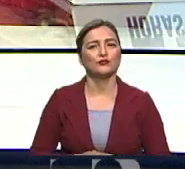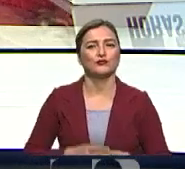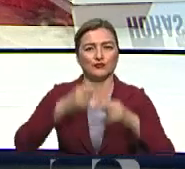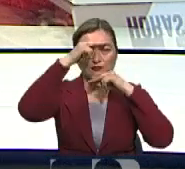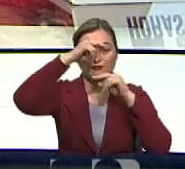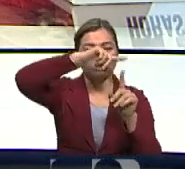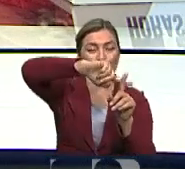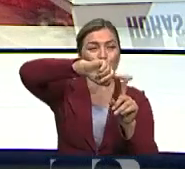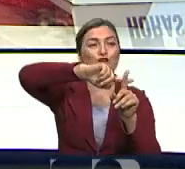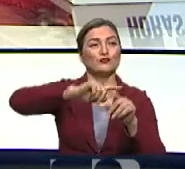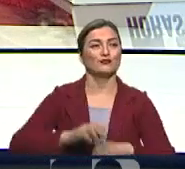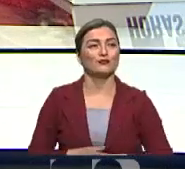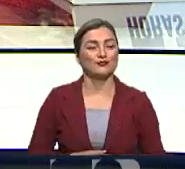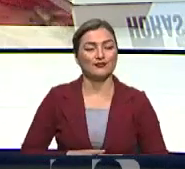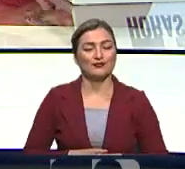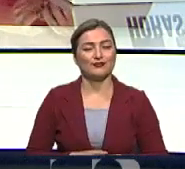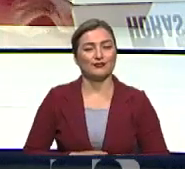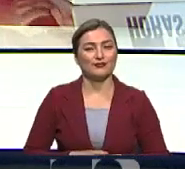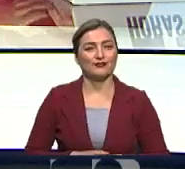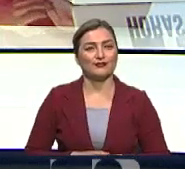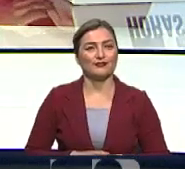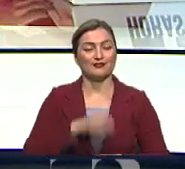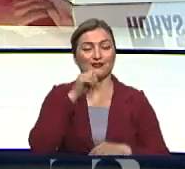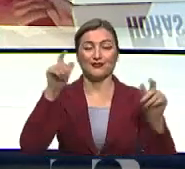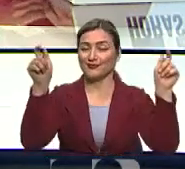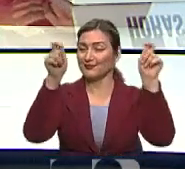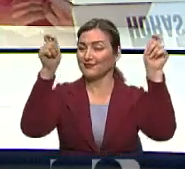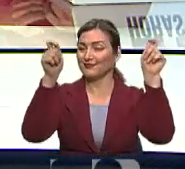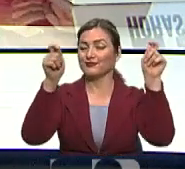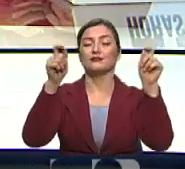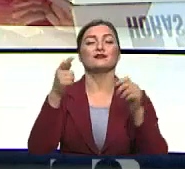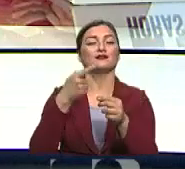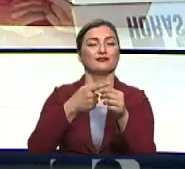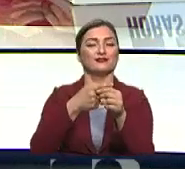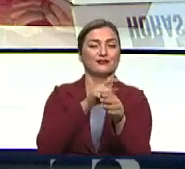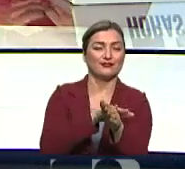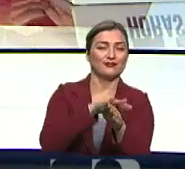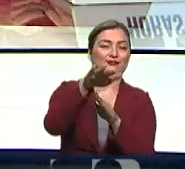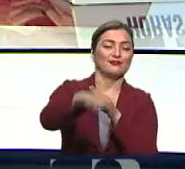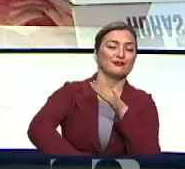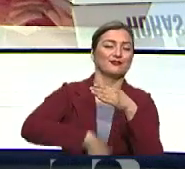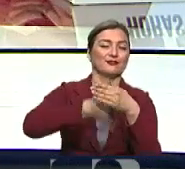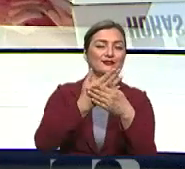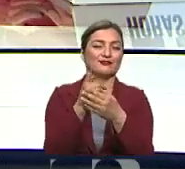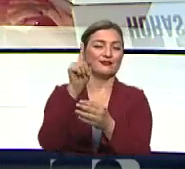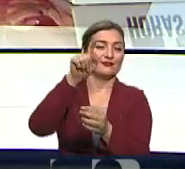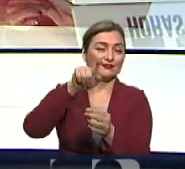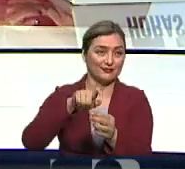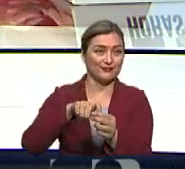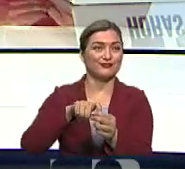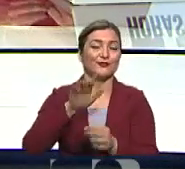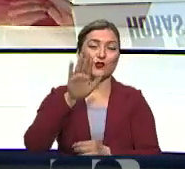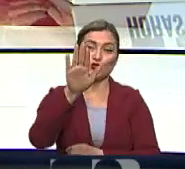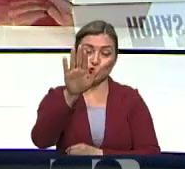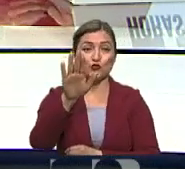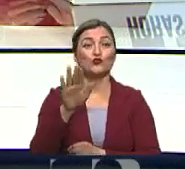buena noticia a propósito de que ya mismo se aproximan las fiestas de Quito. Queremos invitarles a todos ustedes a que se inscriban o que inscriban